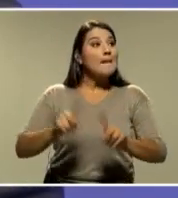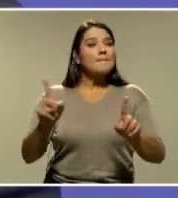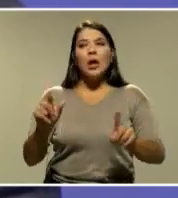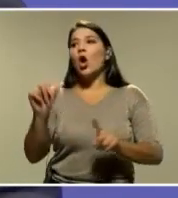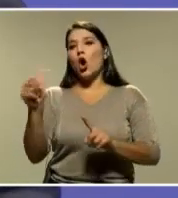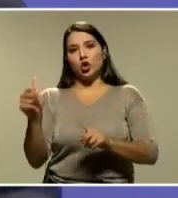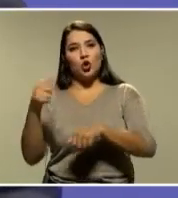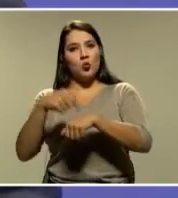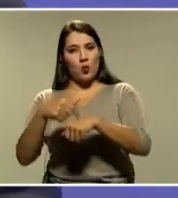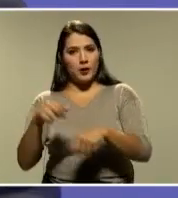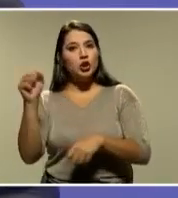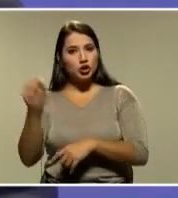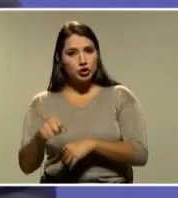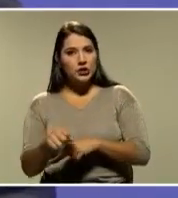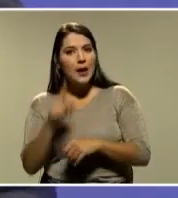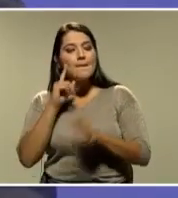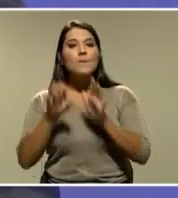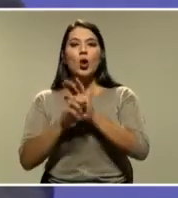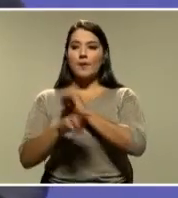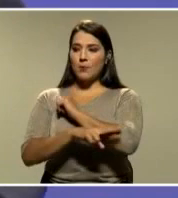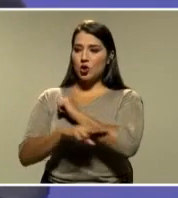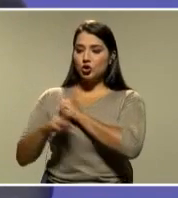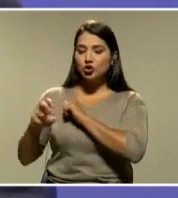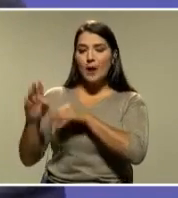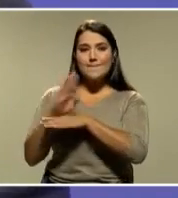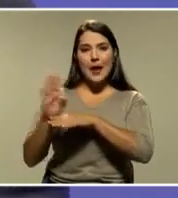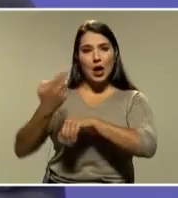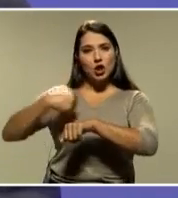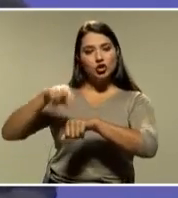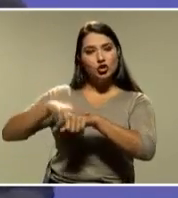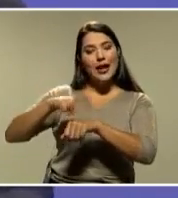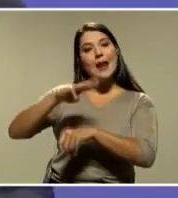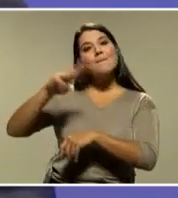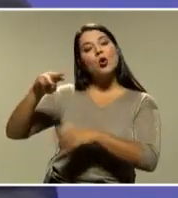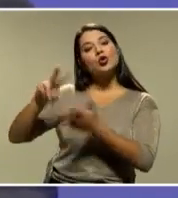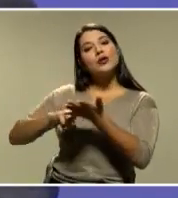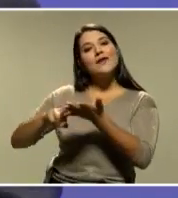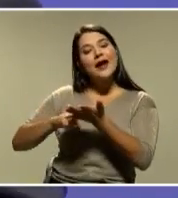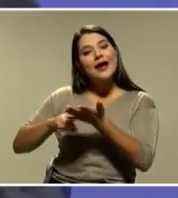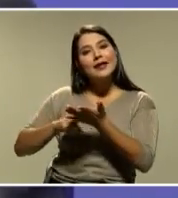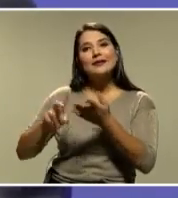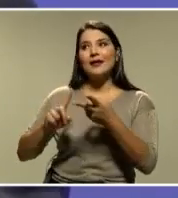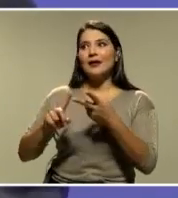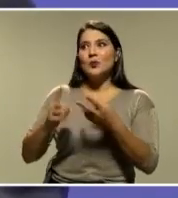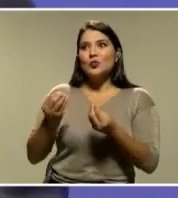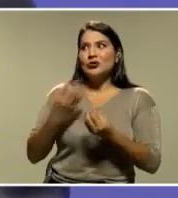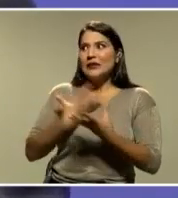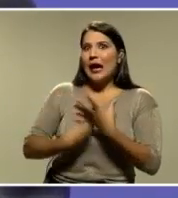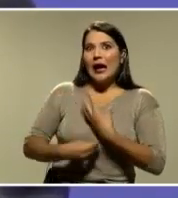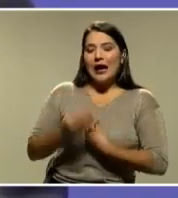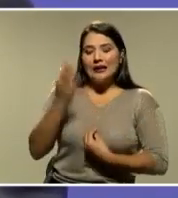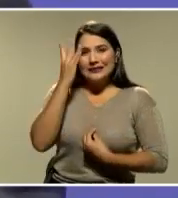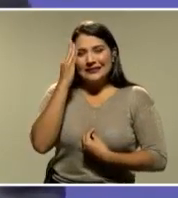otros, como el asalto al Banco Nacional de Monteverde, la angustia que se ve en una sala de redacción, porque además